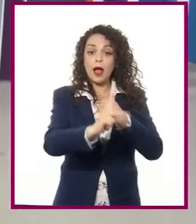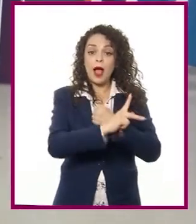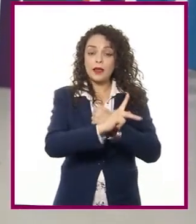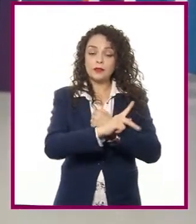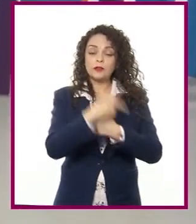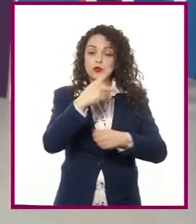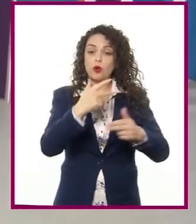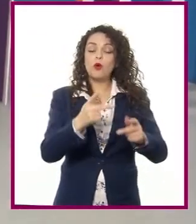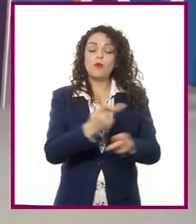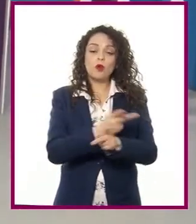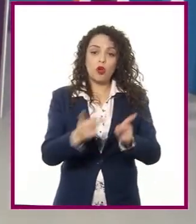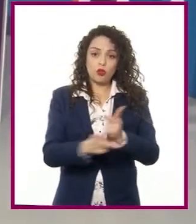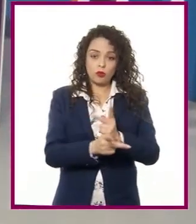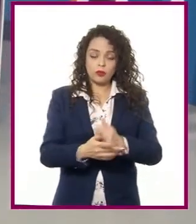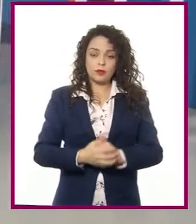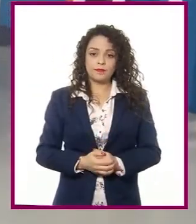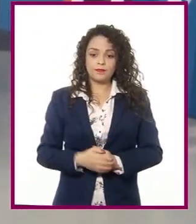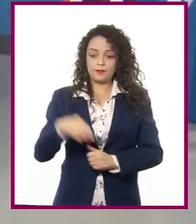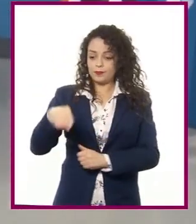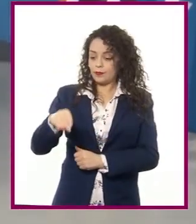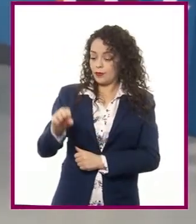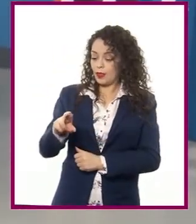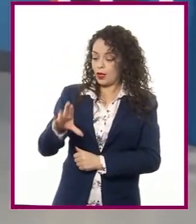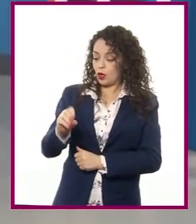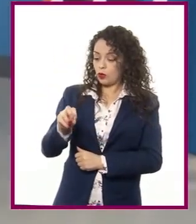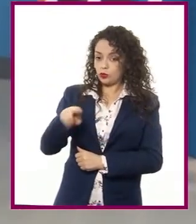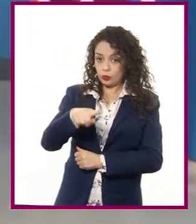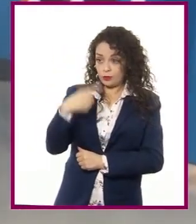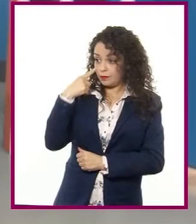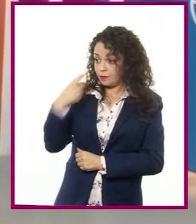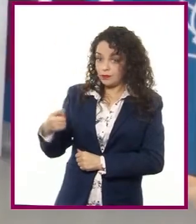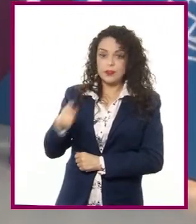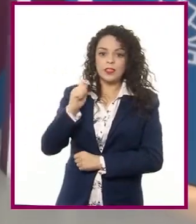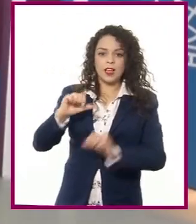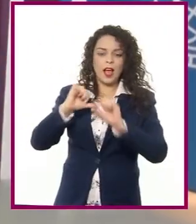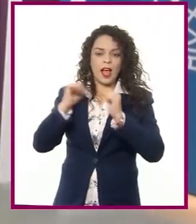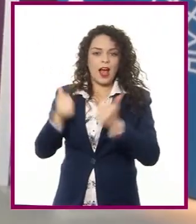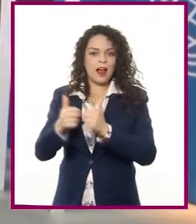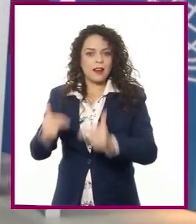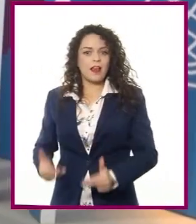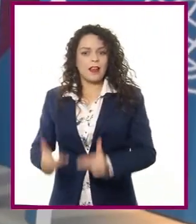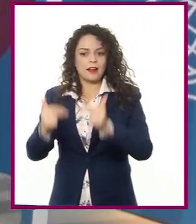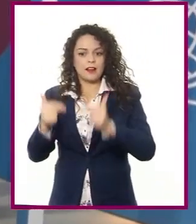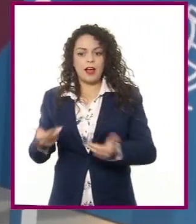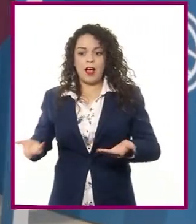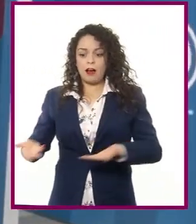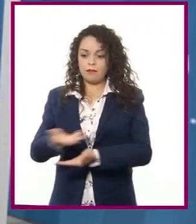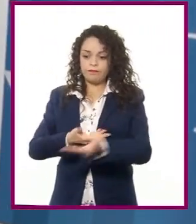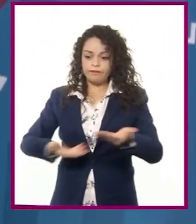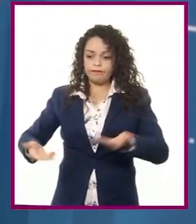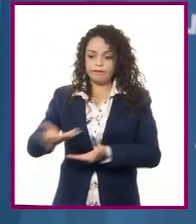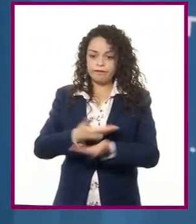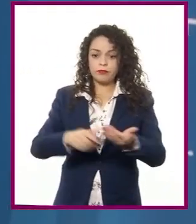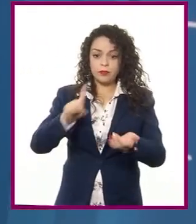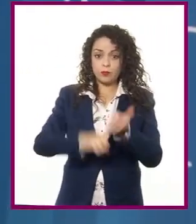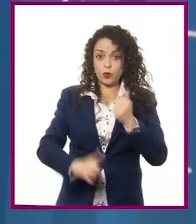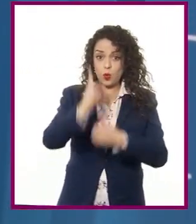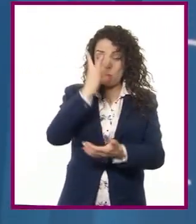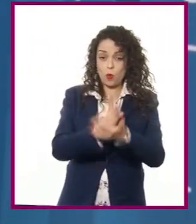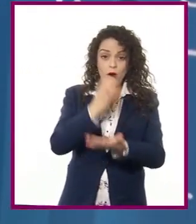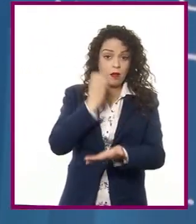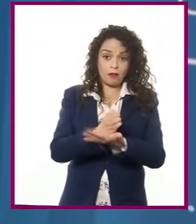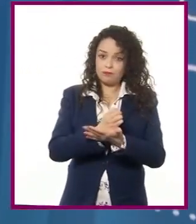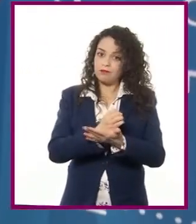pudieron notar, el Mercosur creó un área comercial que va más allá de los intercambios económicos, pues permite a